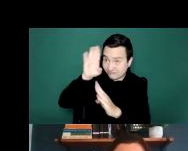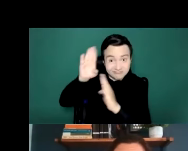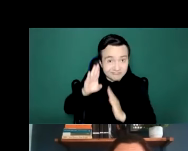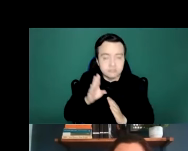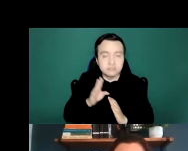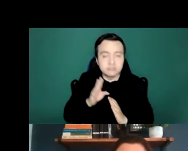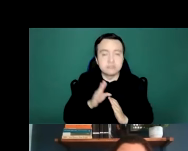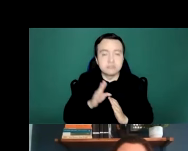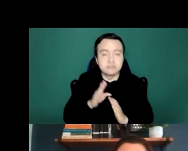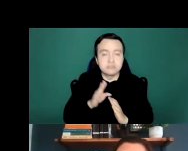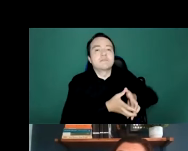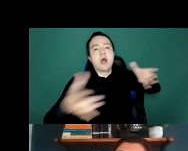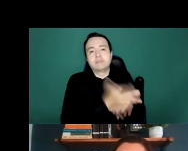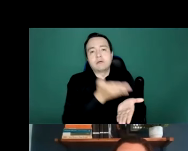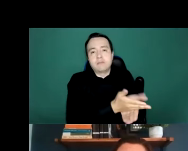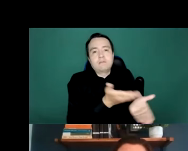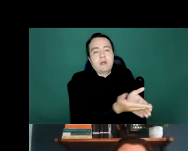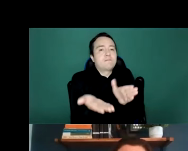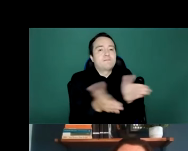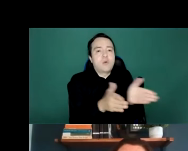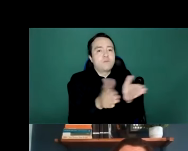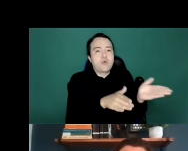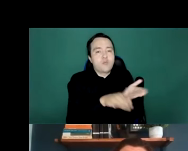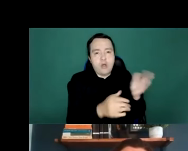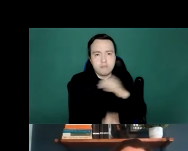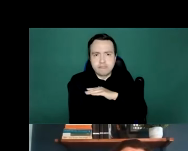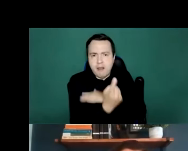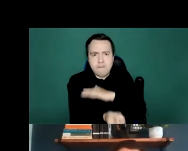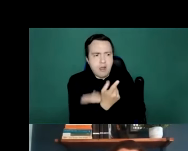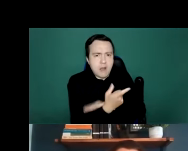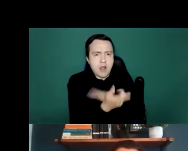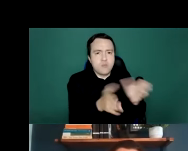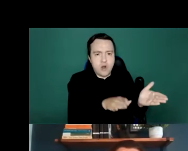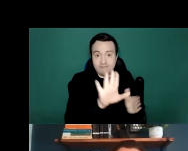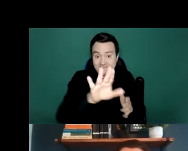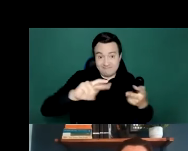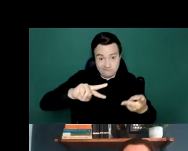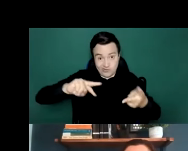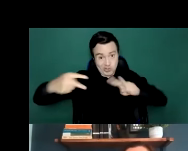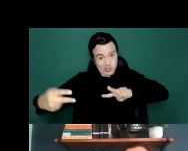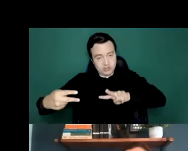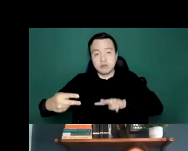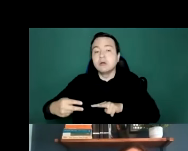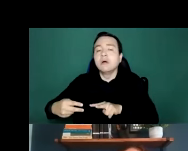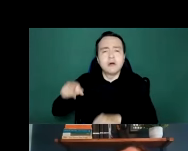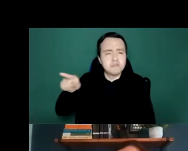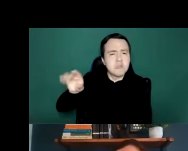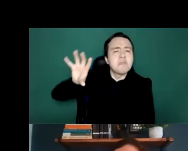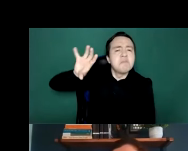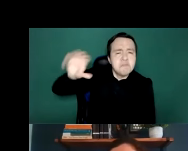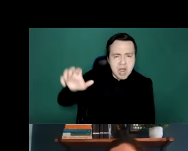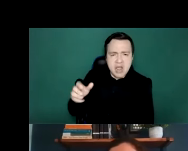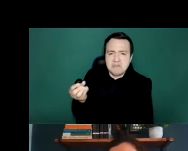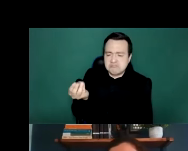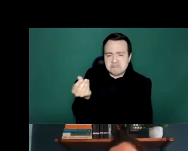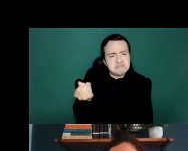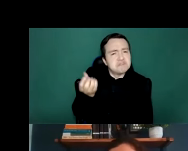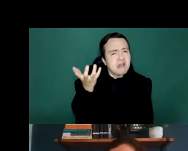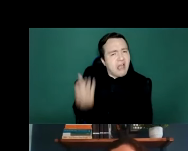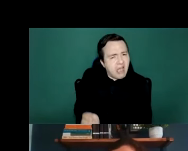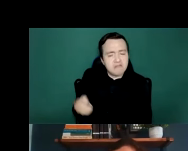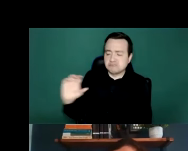mortalidad evitable. Y el caso contrario, están países, generalmente países de ingresos altos, donde el porcentaje de la población que no